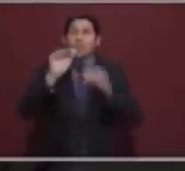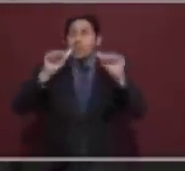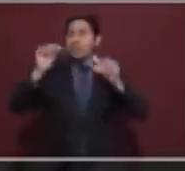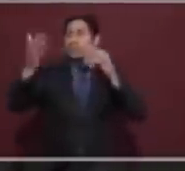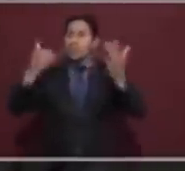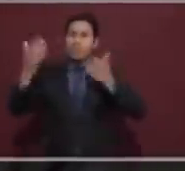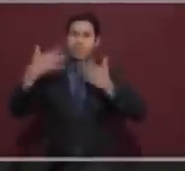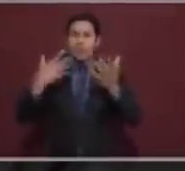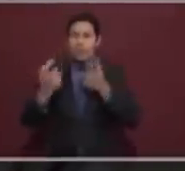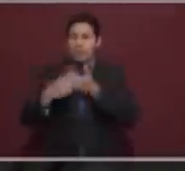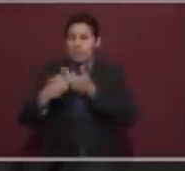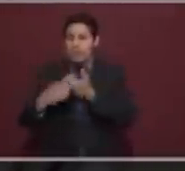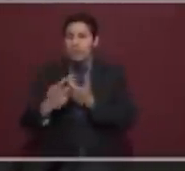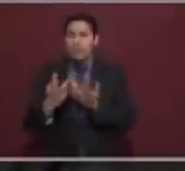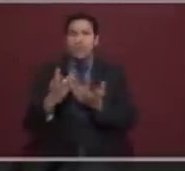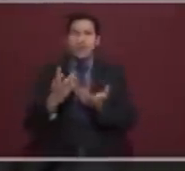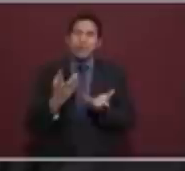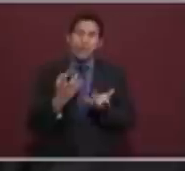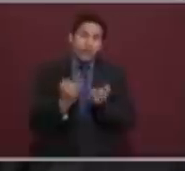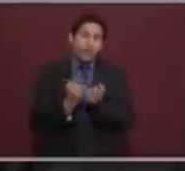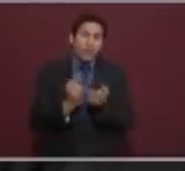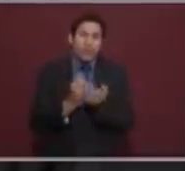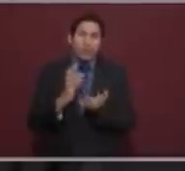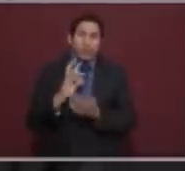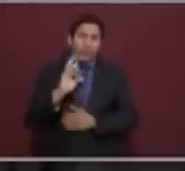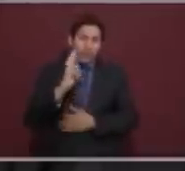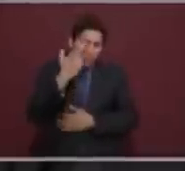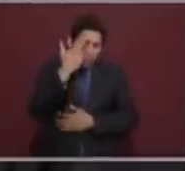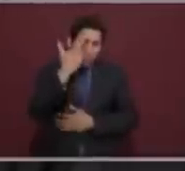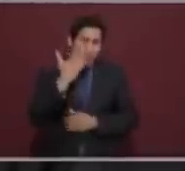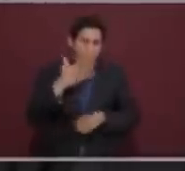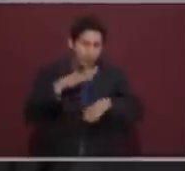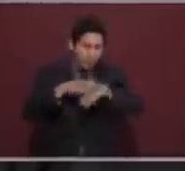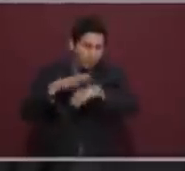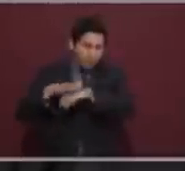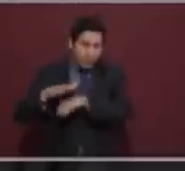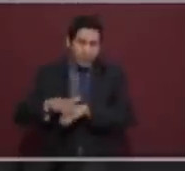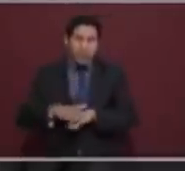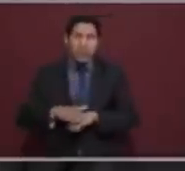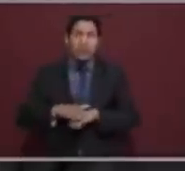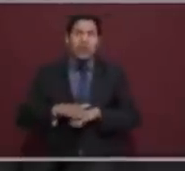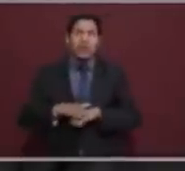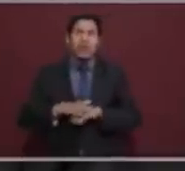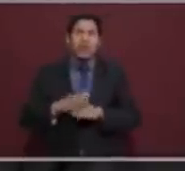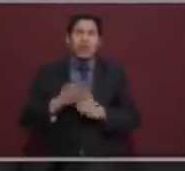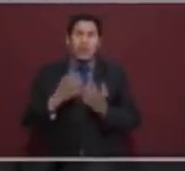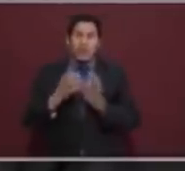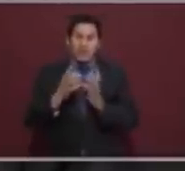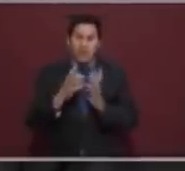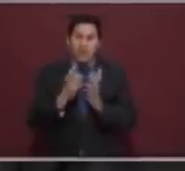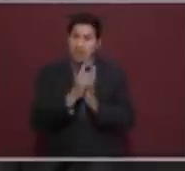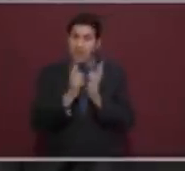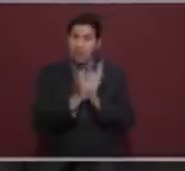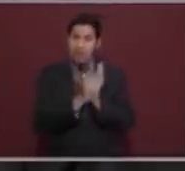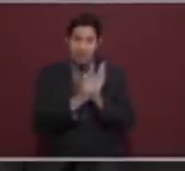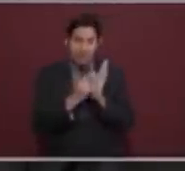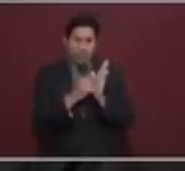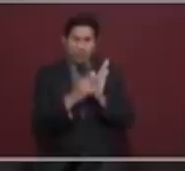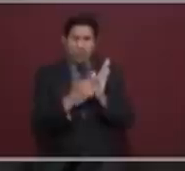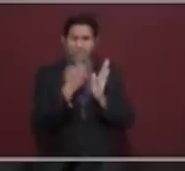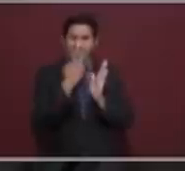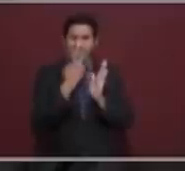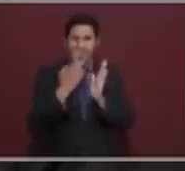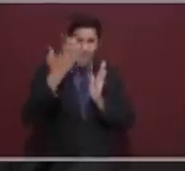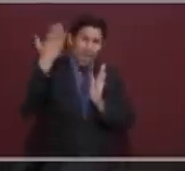recordar de qué con el marco legal que prevalecía